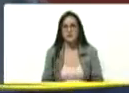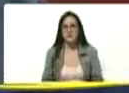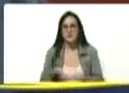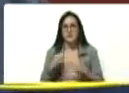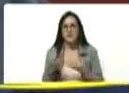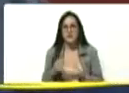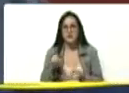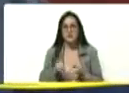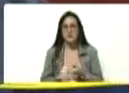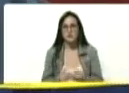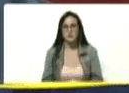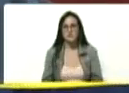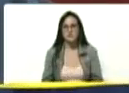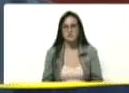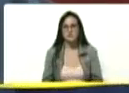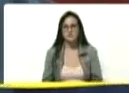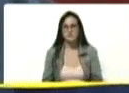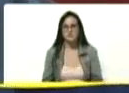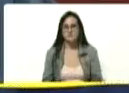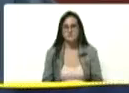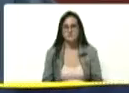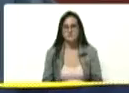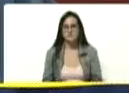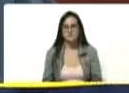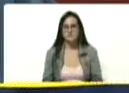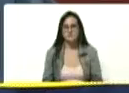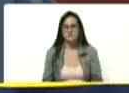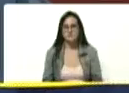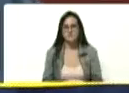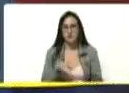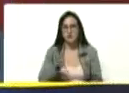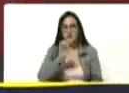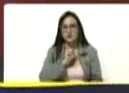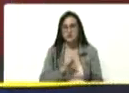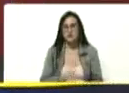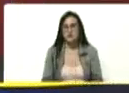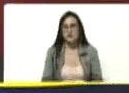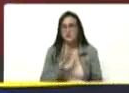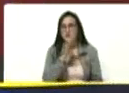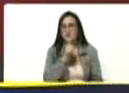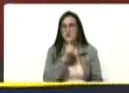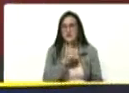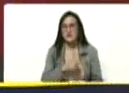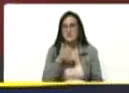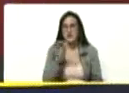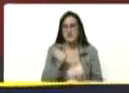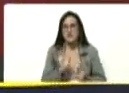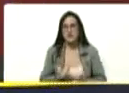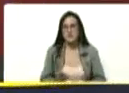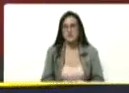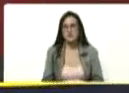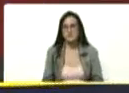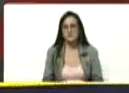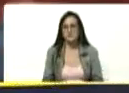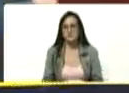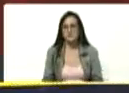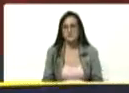esposa, que él entendieran, no tenía más alternativa